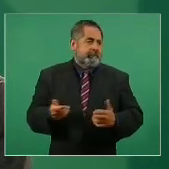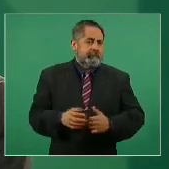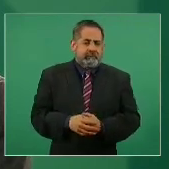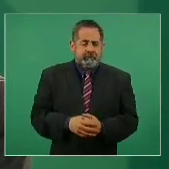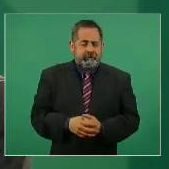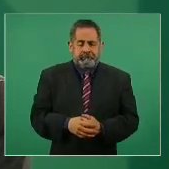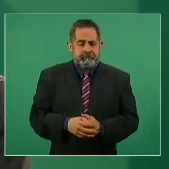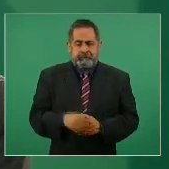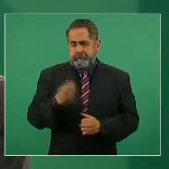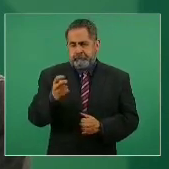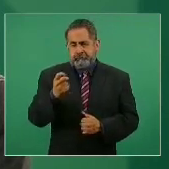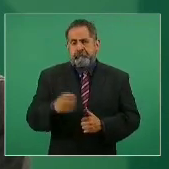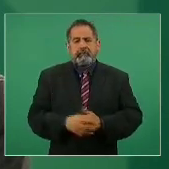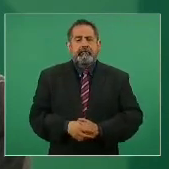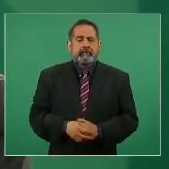Entonces,